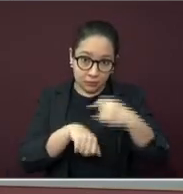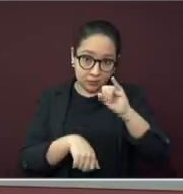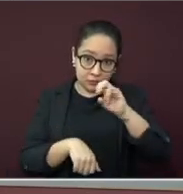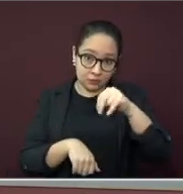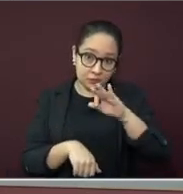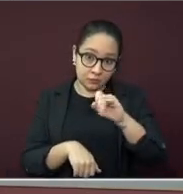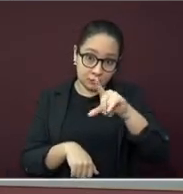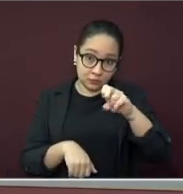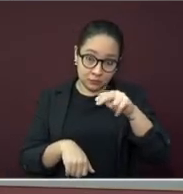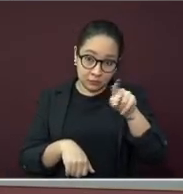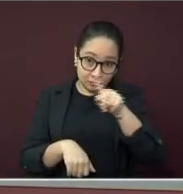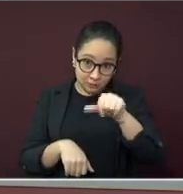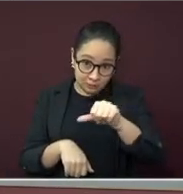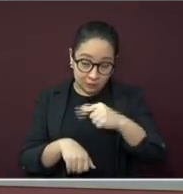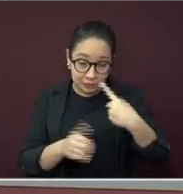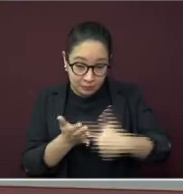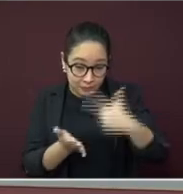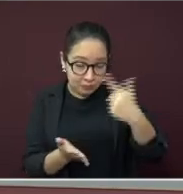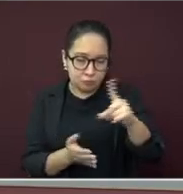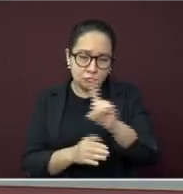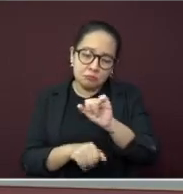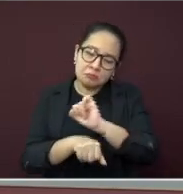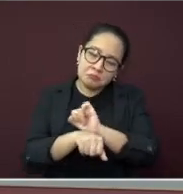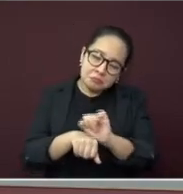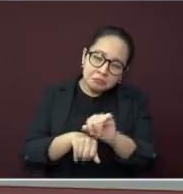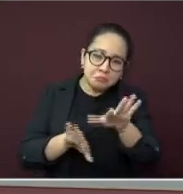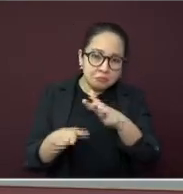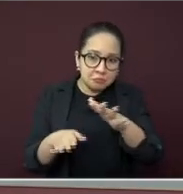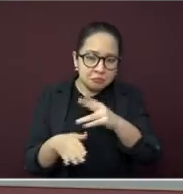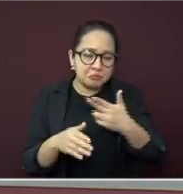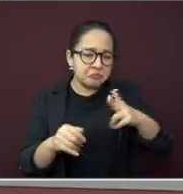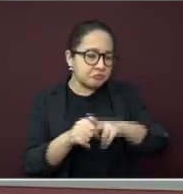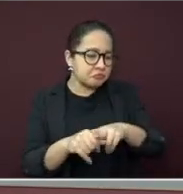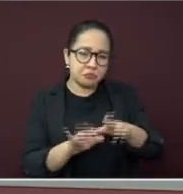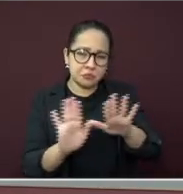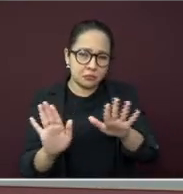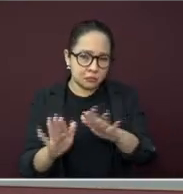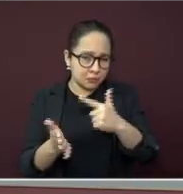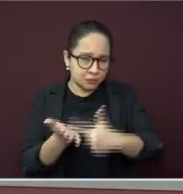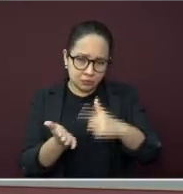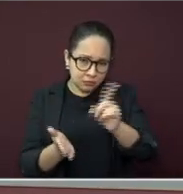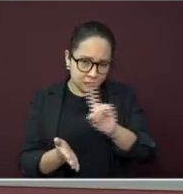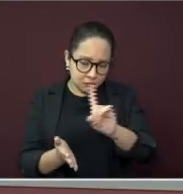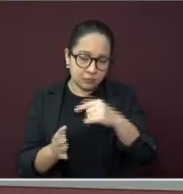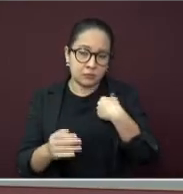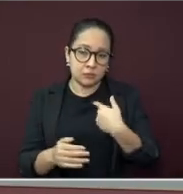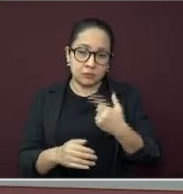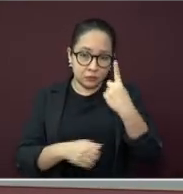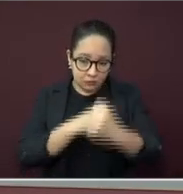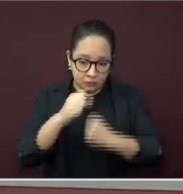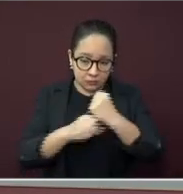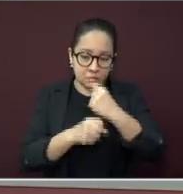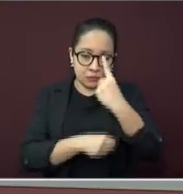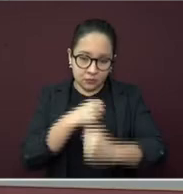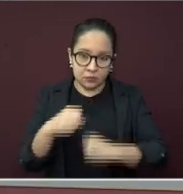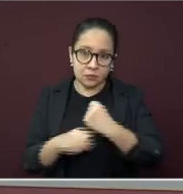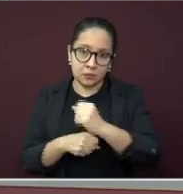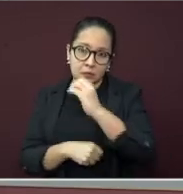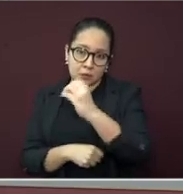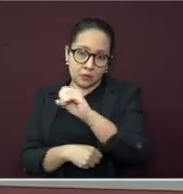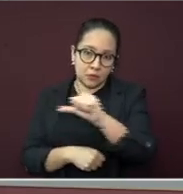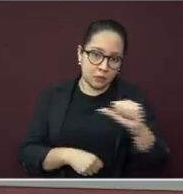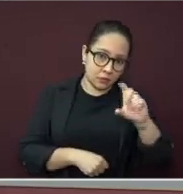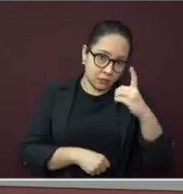incluso te lleven a la muerte cada año se aplica la vacuna de octubre a diciembre y los compuestos cambian